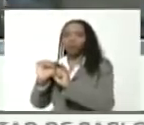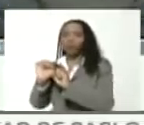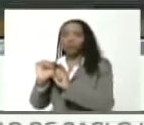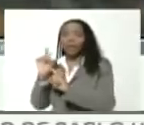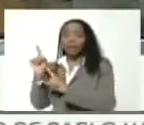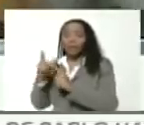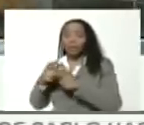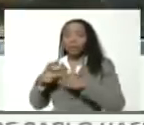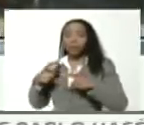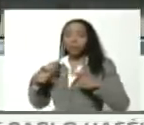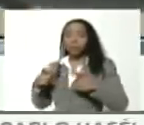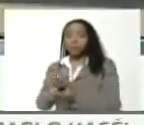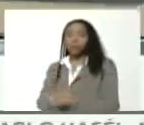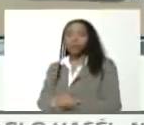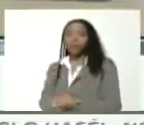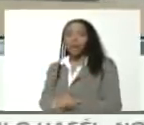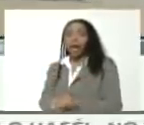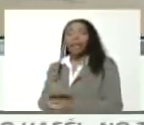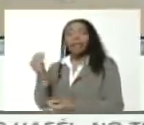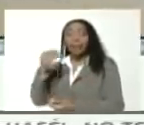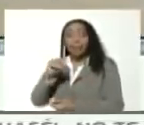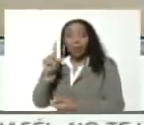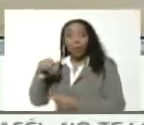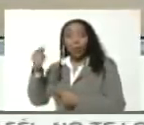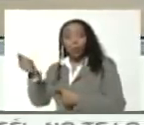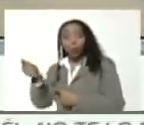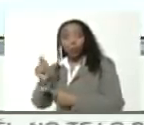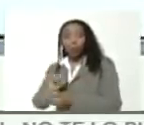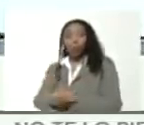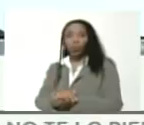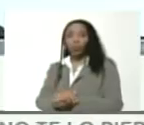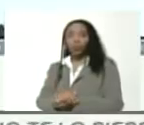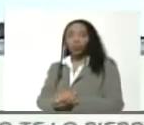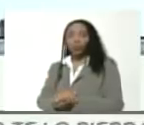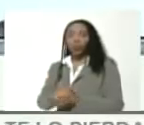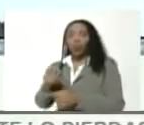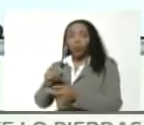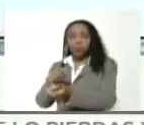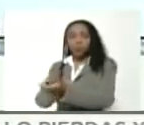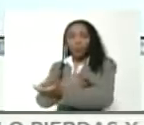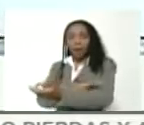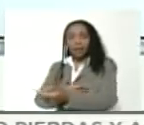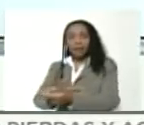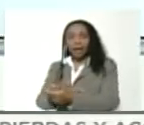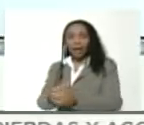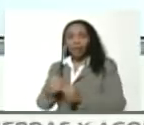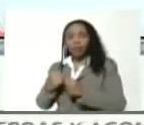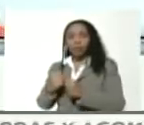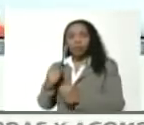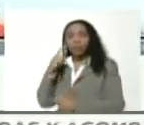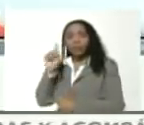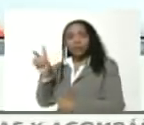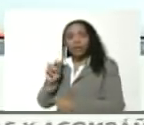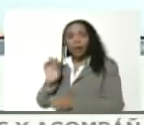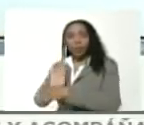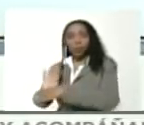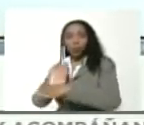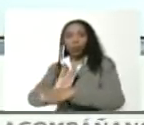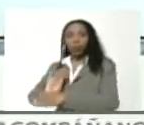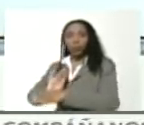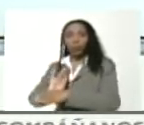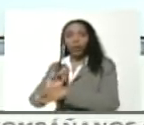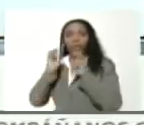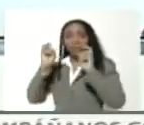lote grande de favipiravir que está llegando. Además está llegando enoxaparina, que es un anticoagulante que se utiliza en la fase,